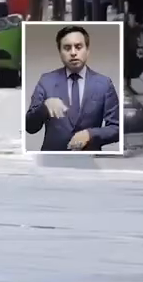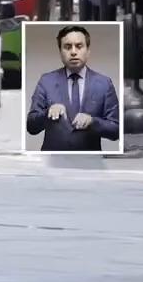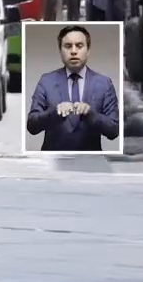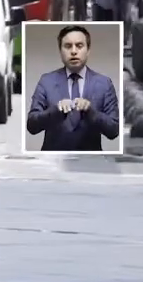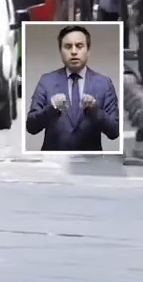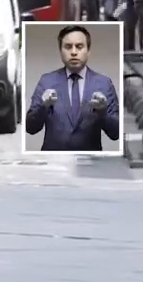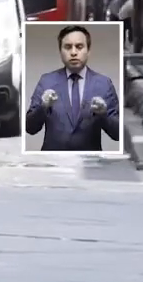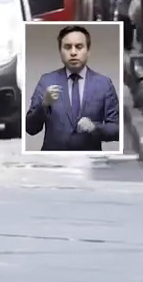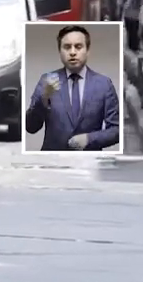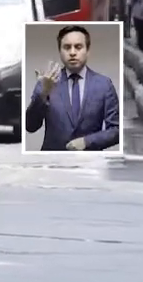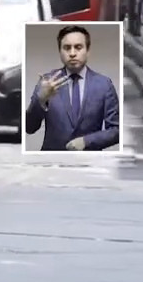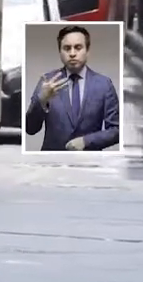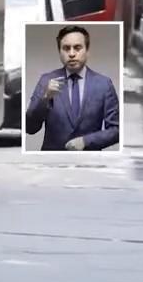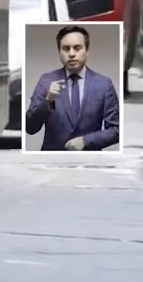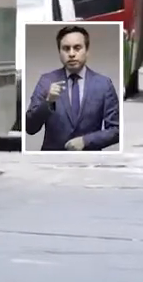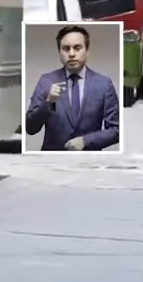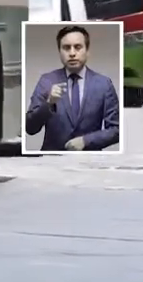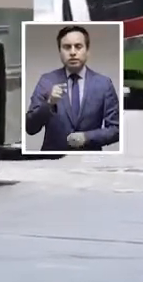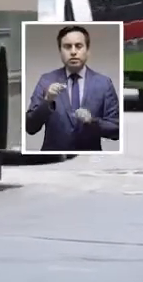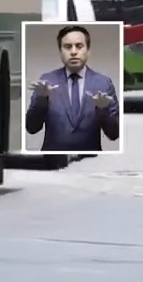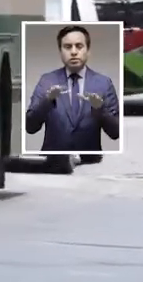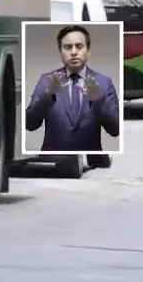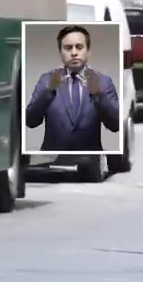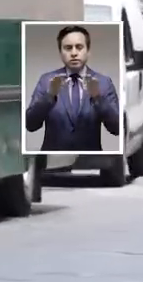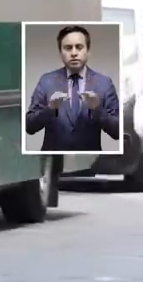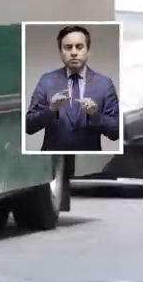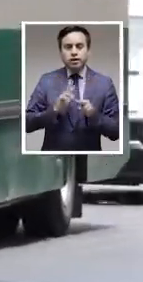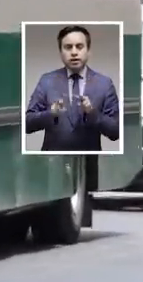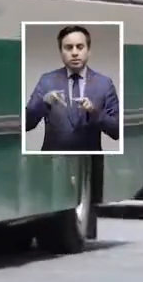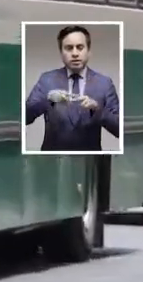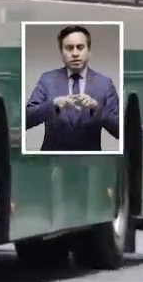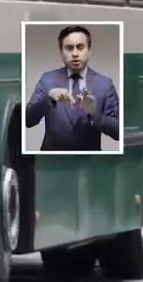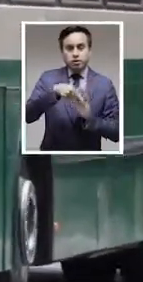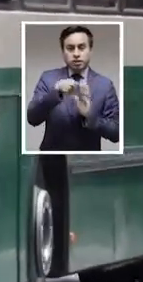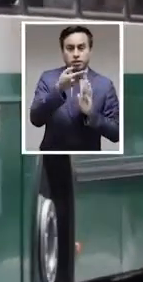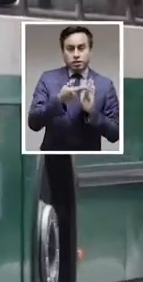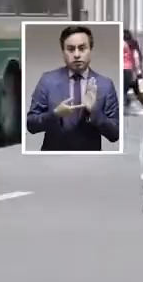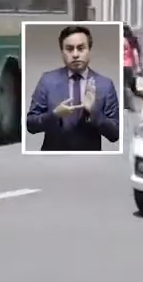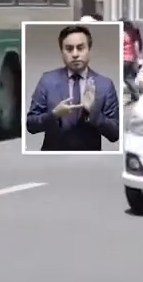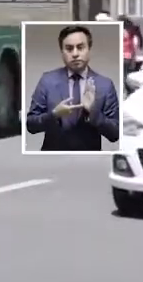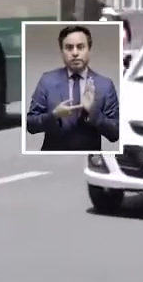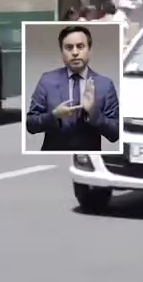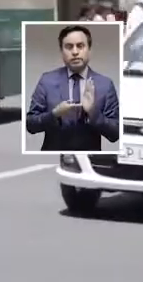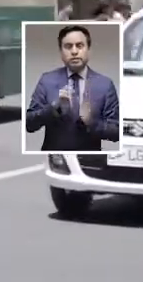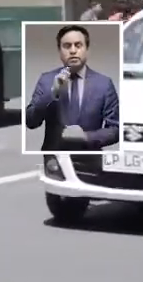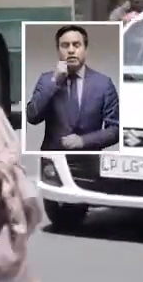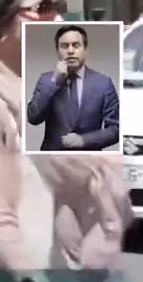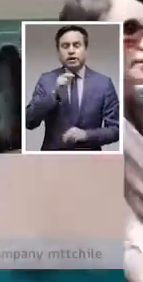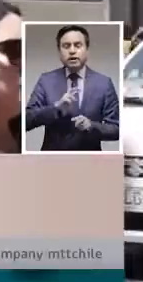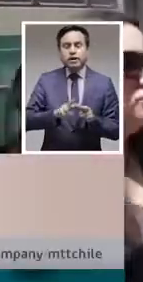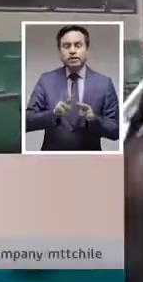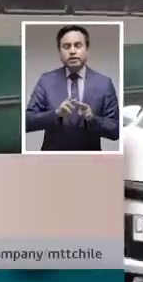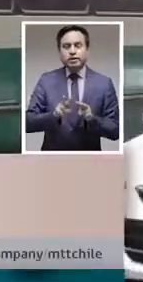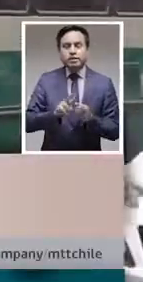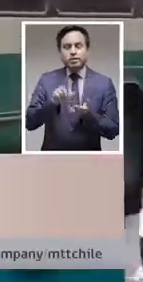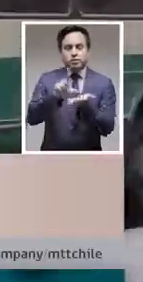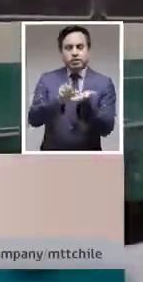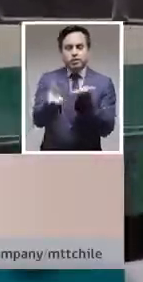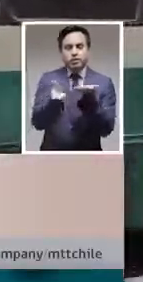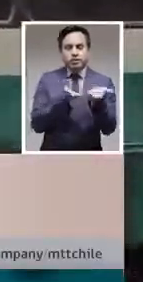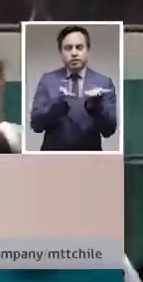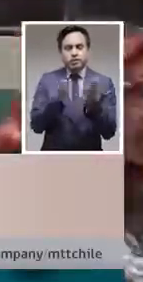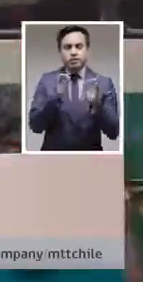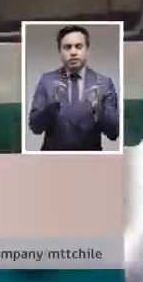acuerdo muy importante, y usando esta misma herramienta normativa, es la aplicación de una zona de